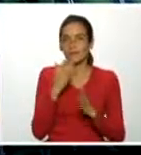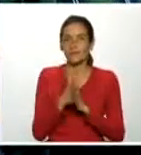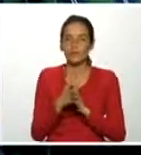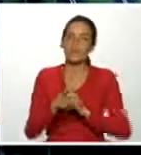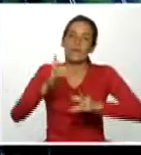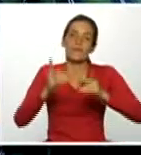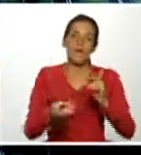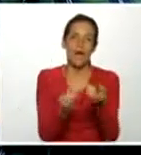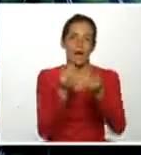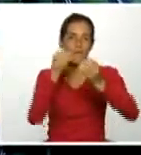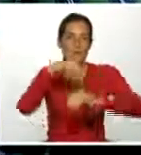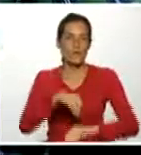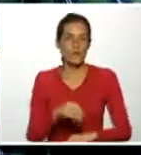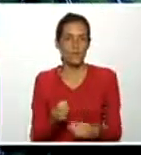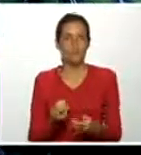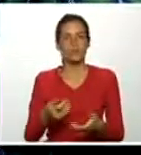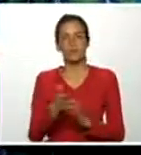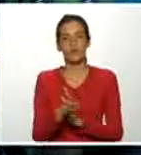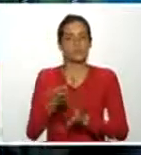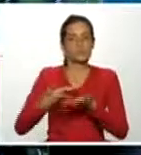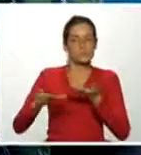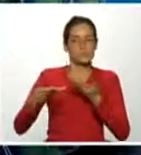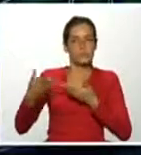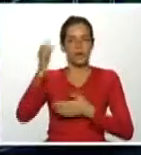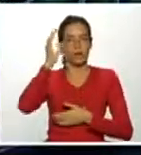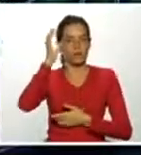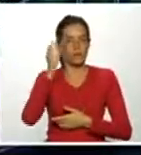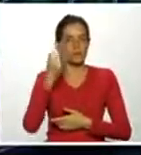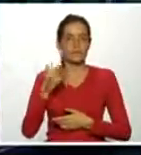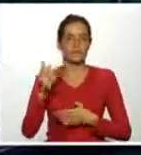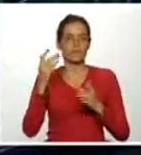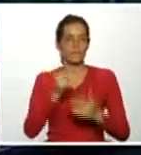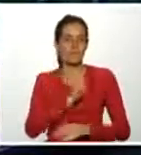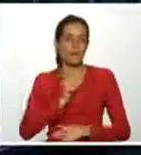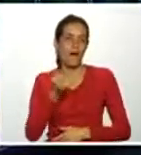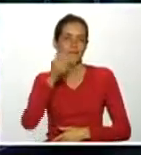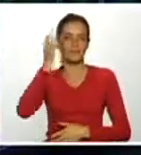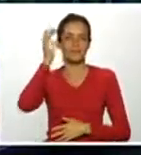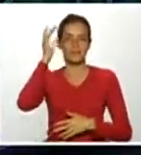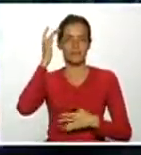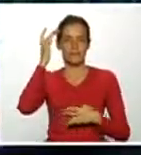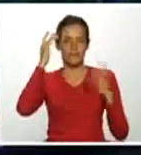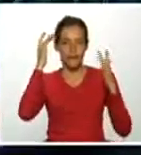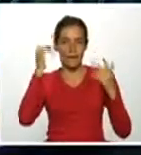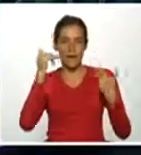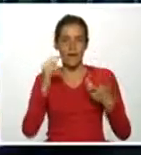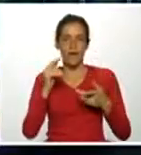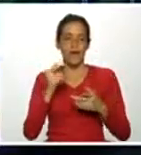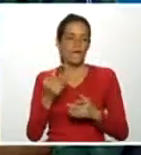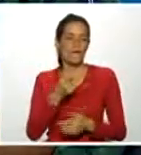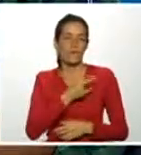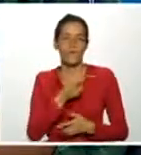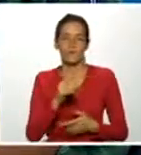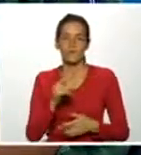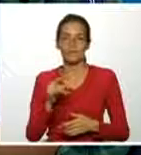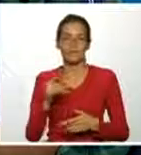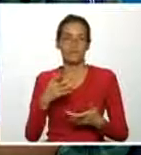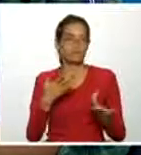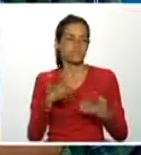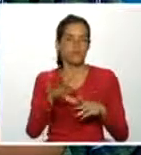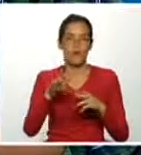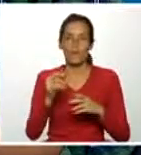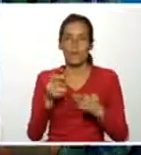estos acuerdos de mercantilización de saber que privatizan el saber que Venezuela compra. compra la, y ninguna universidad, por ejemplo, tiene acceso a qué hay